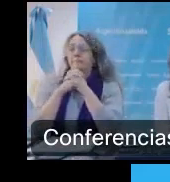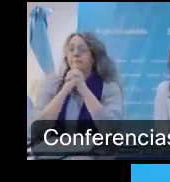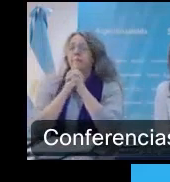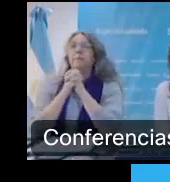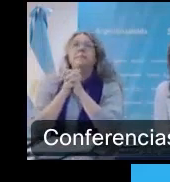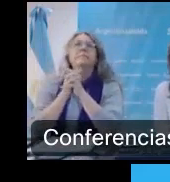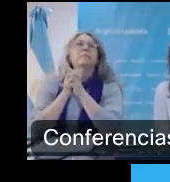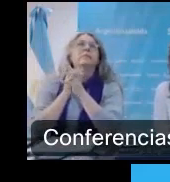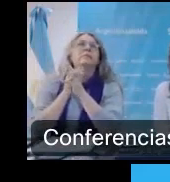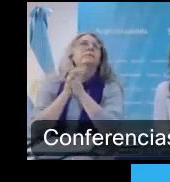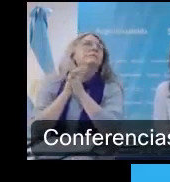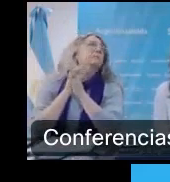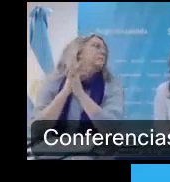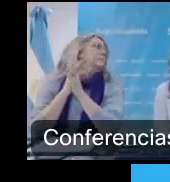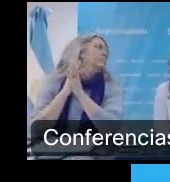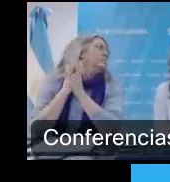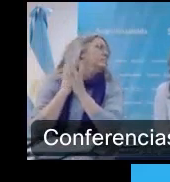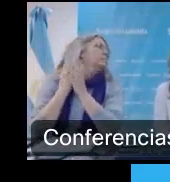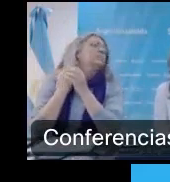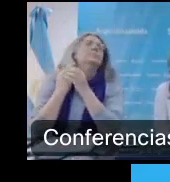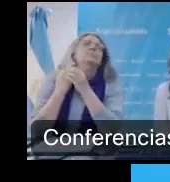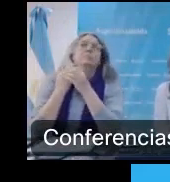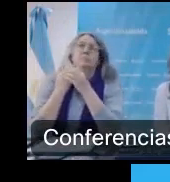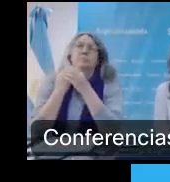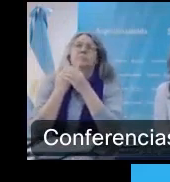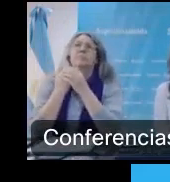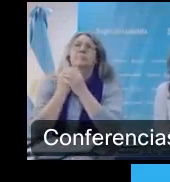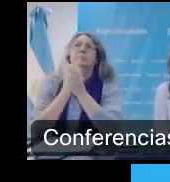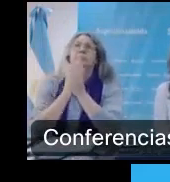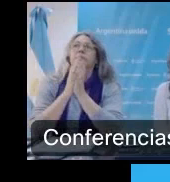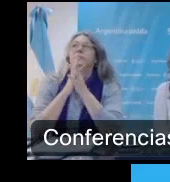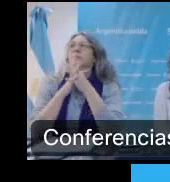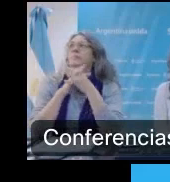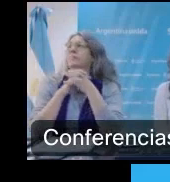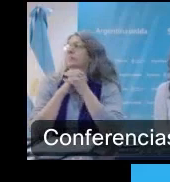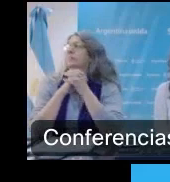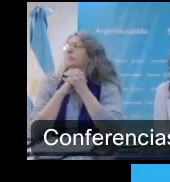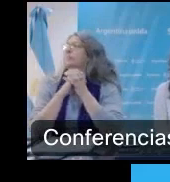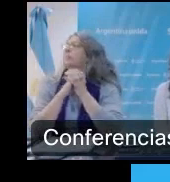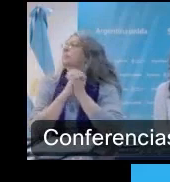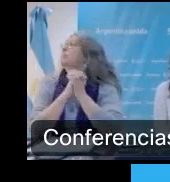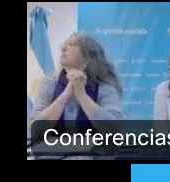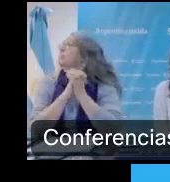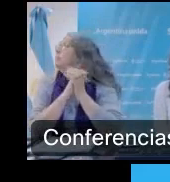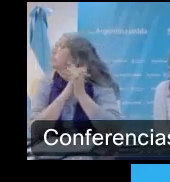Vanessa, la coordinadora de Juventudes, adelantó un poco los contenidos que vamos a trabajar en estos tres encuentros.